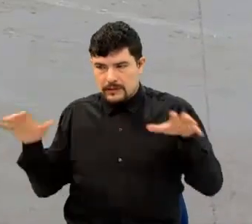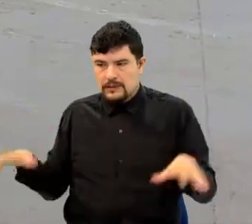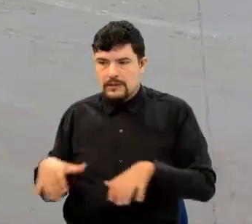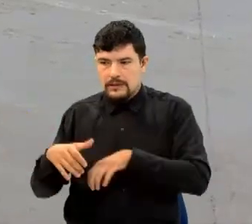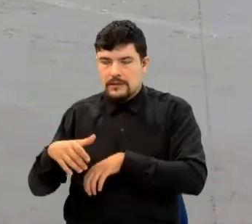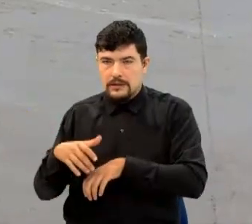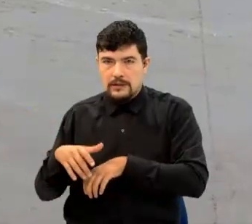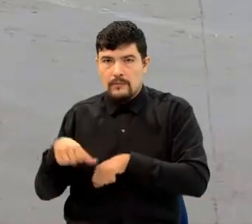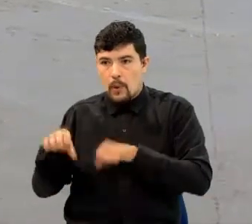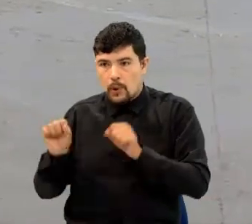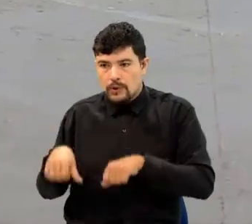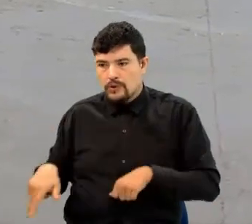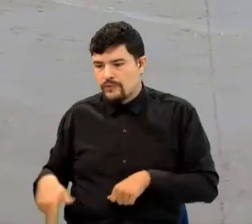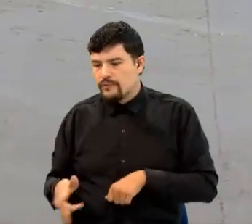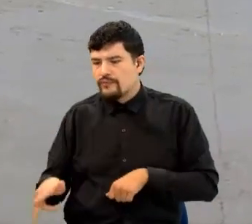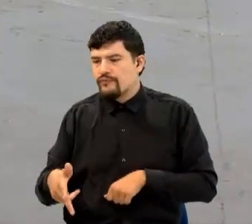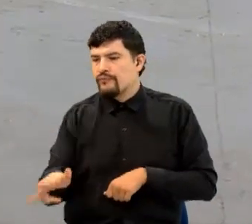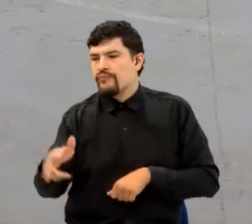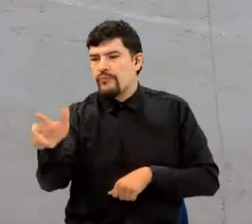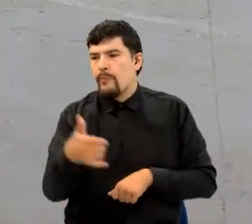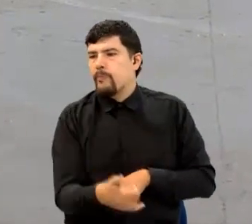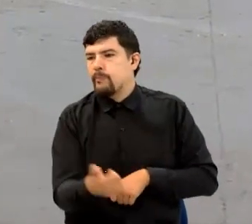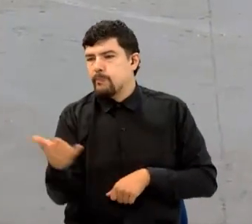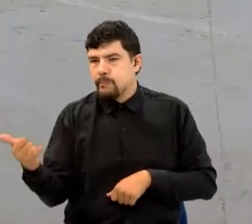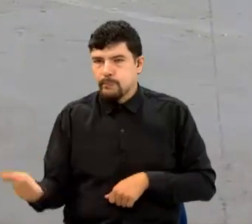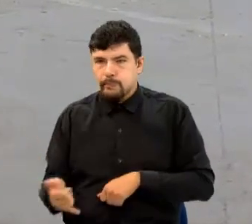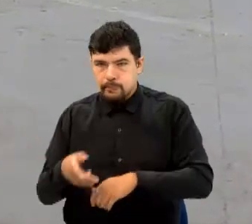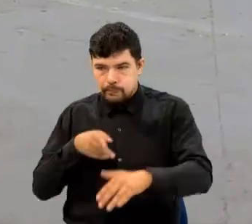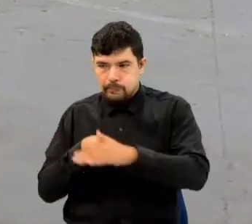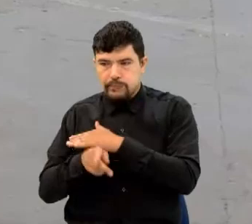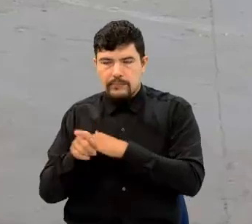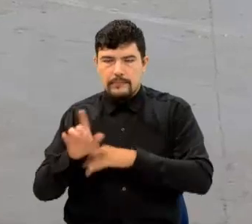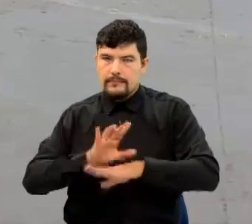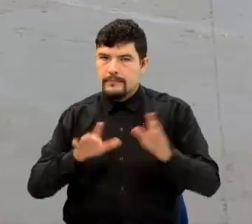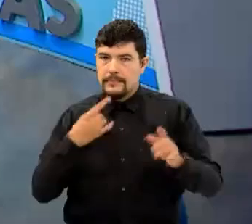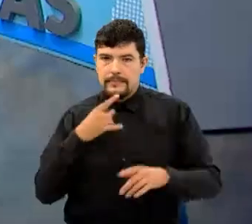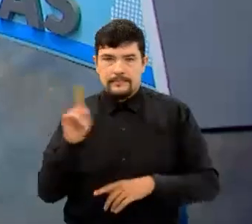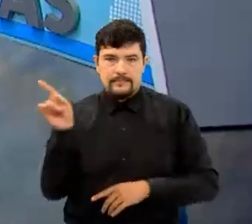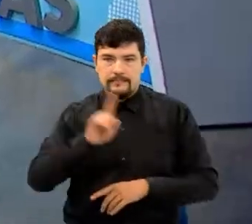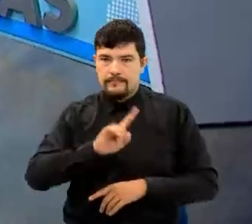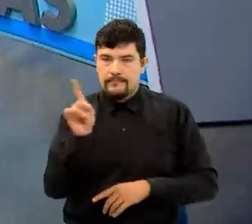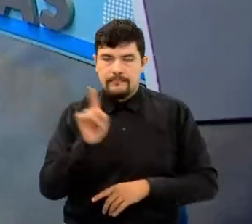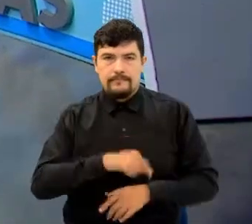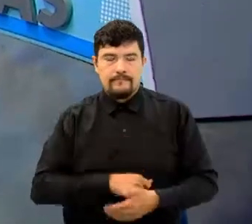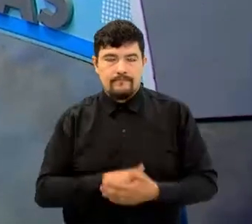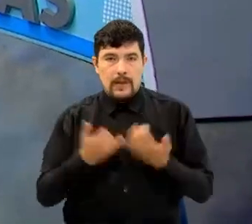manifestado que motociclistas de manera arbitraria intentan transitar por el sector.